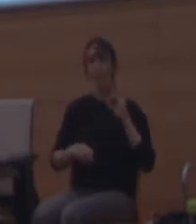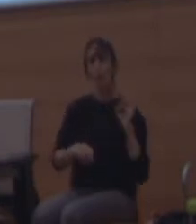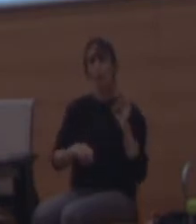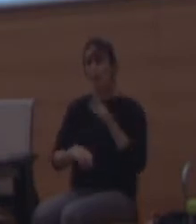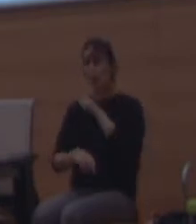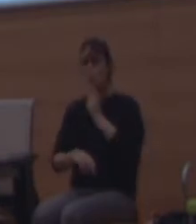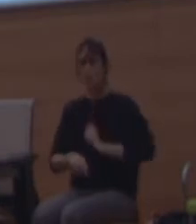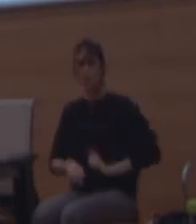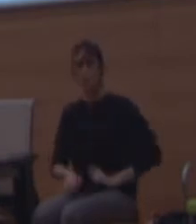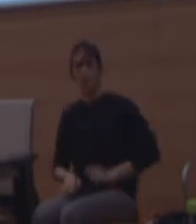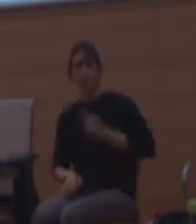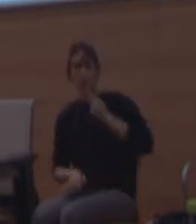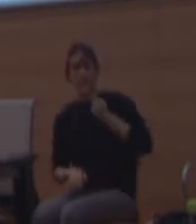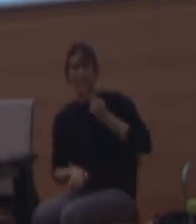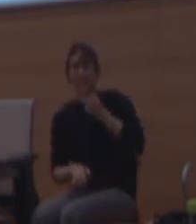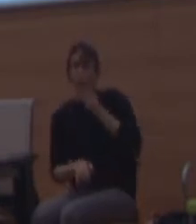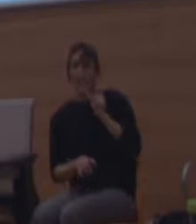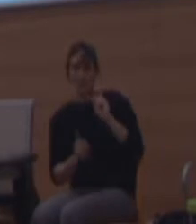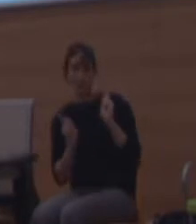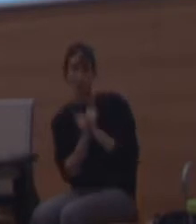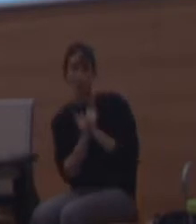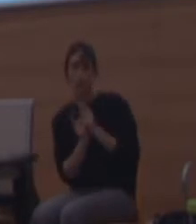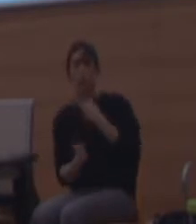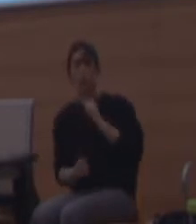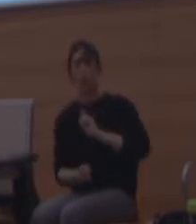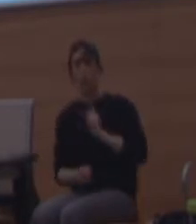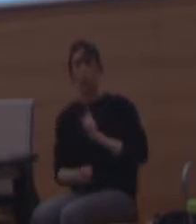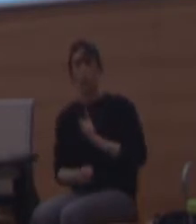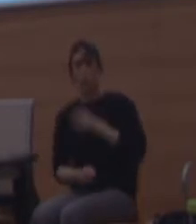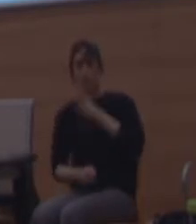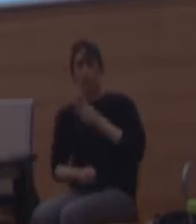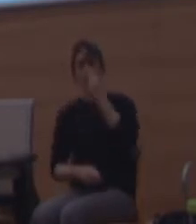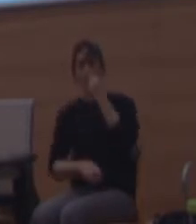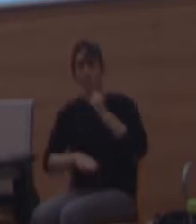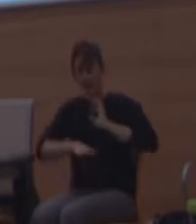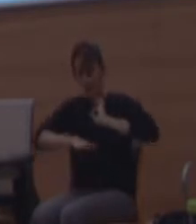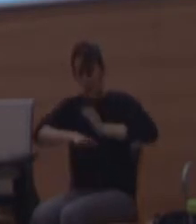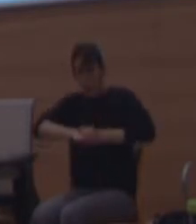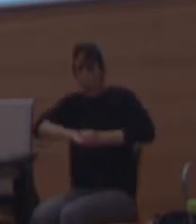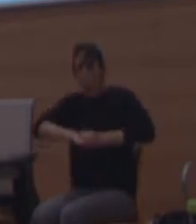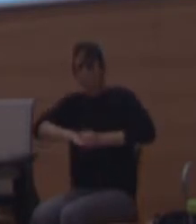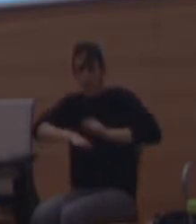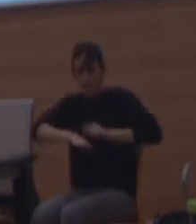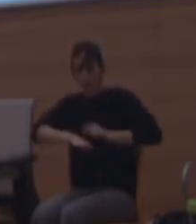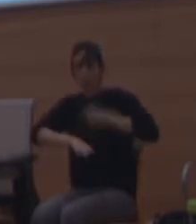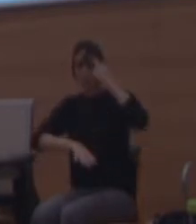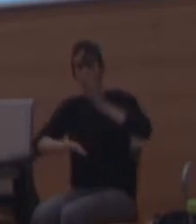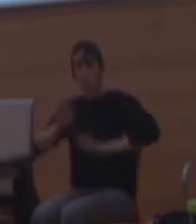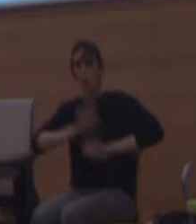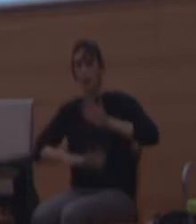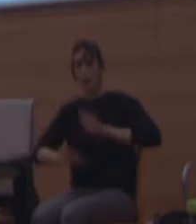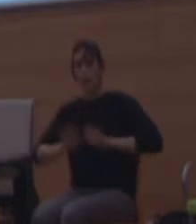gusta transmitirlo porque la úlcera en pie diabético es una úlcera complicada, y porque